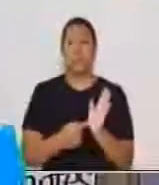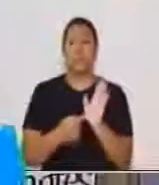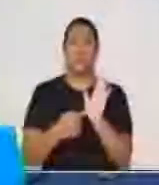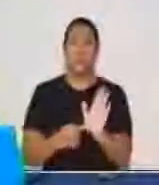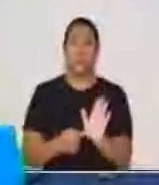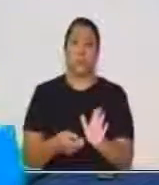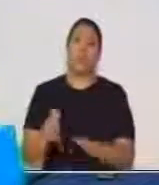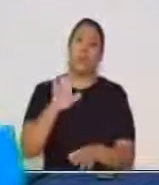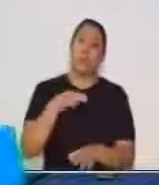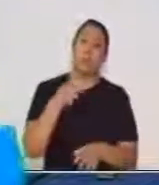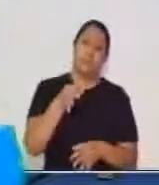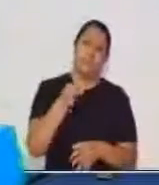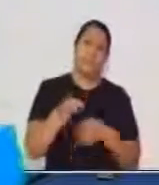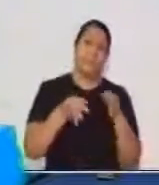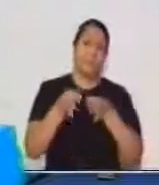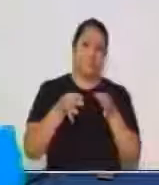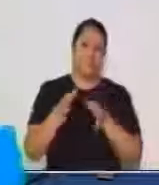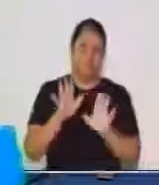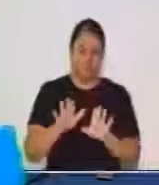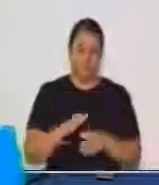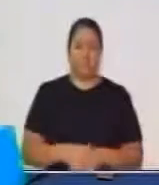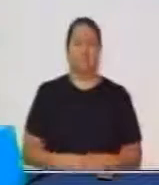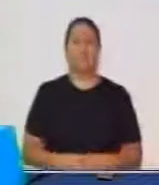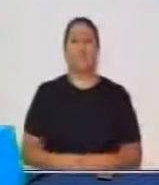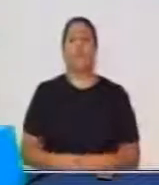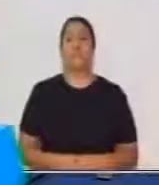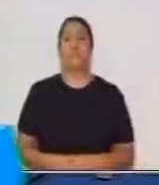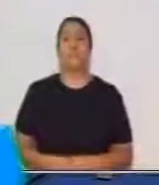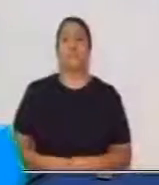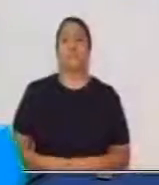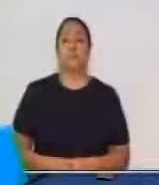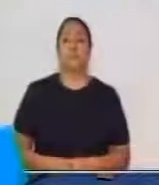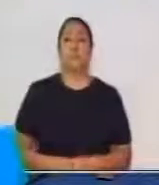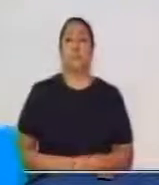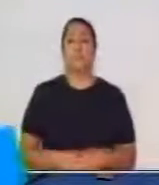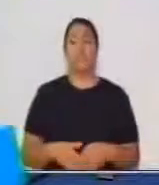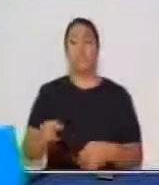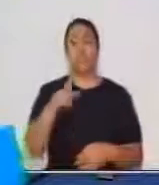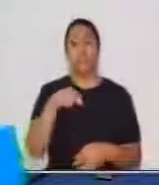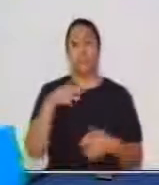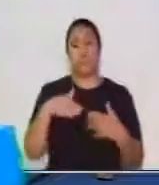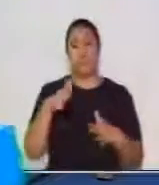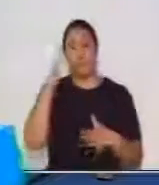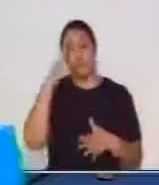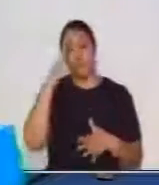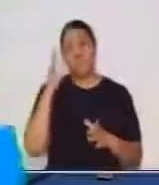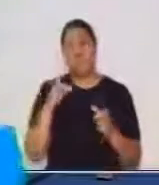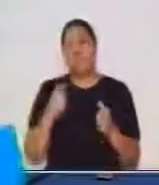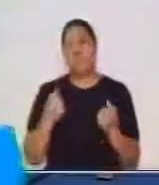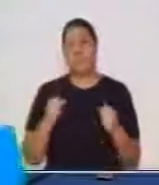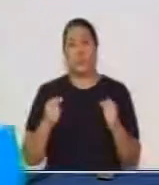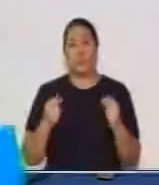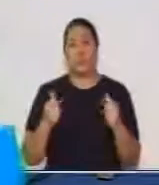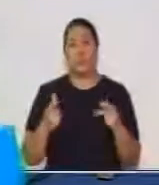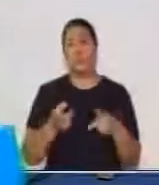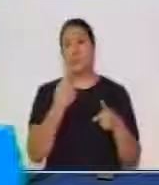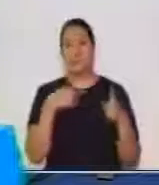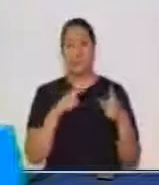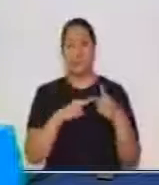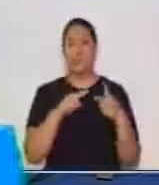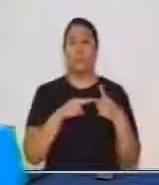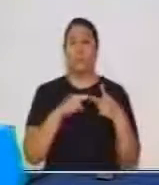más adelante vamos a hablar un poquito de cada una de ellas para saber qué es lo que se hace. Otra es el cuerpo de